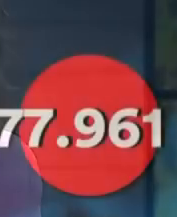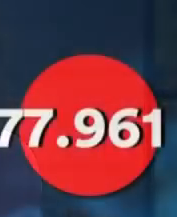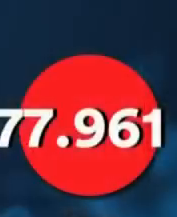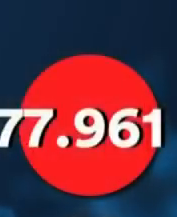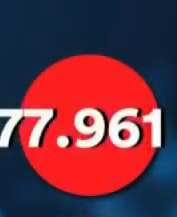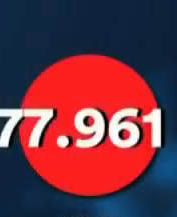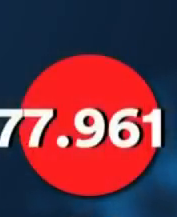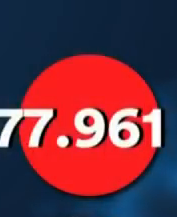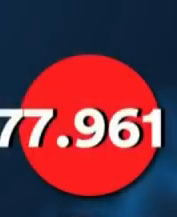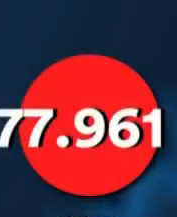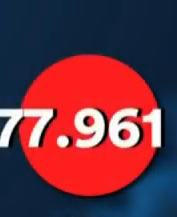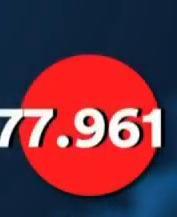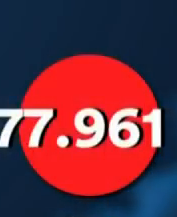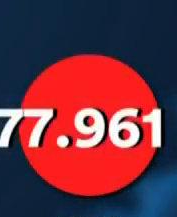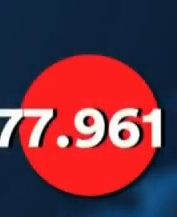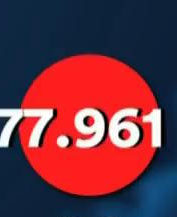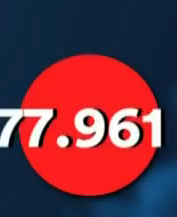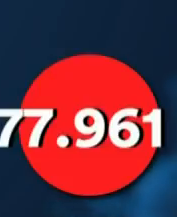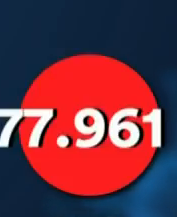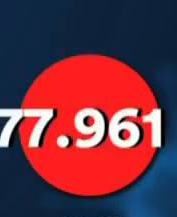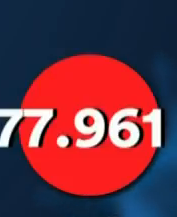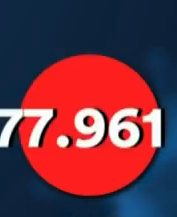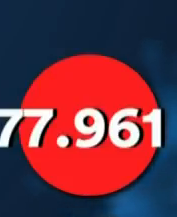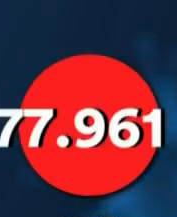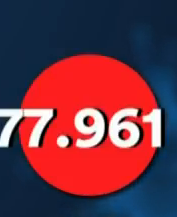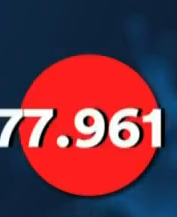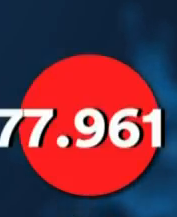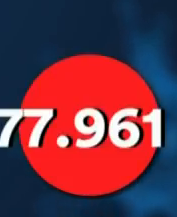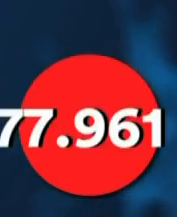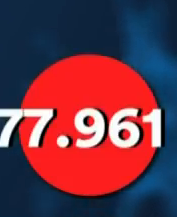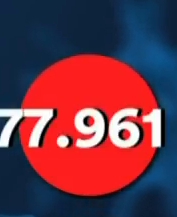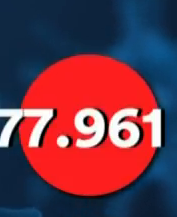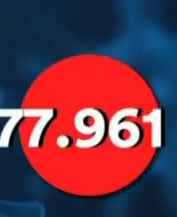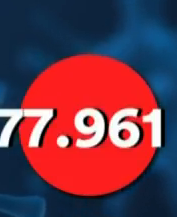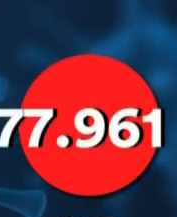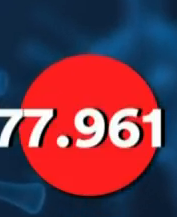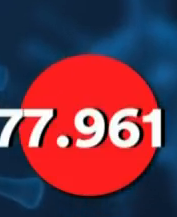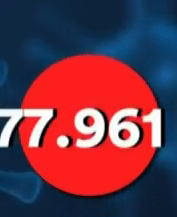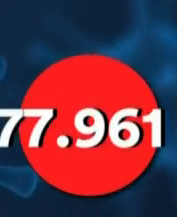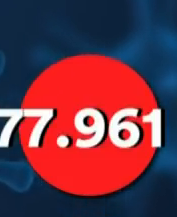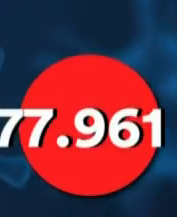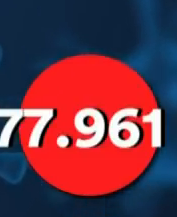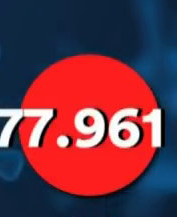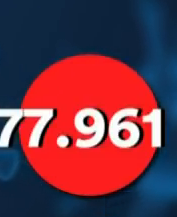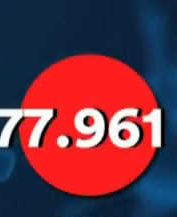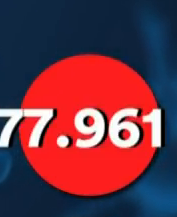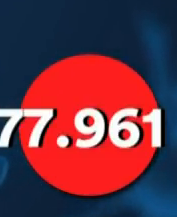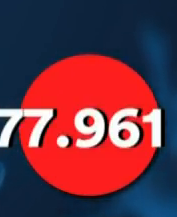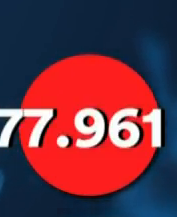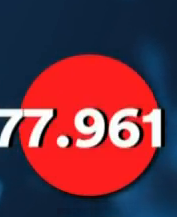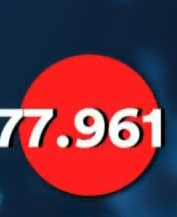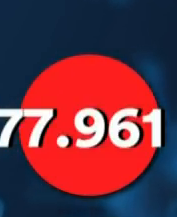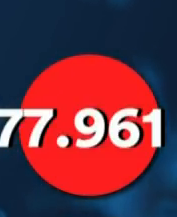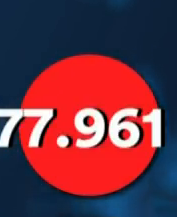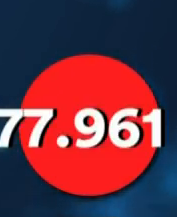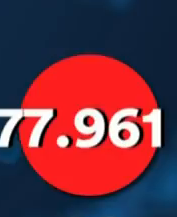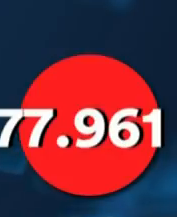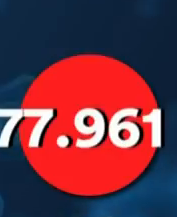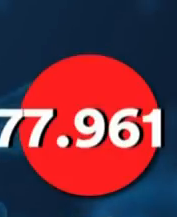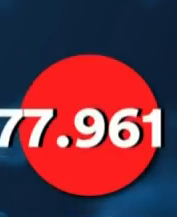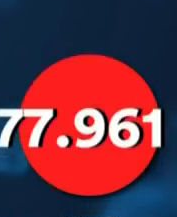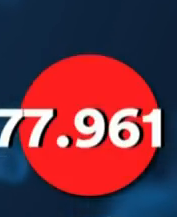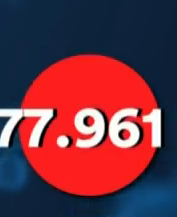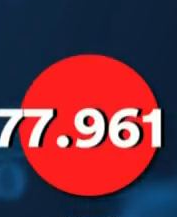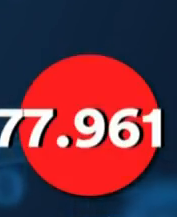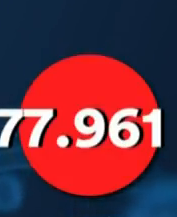el contagio. Y en estos últimos días hemos visto un avance constante. Sí. No se ha visto todavía el efecto